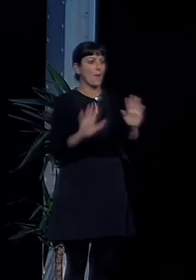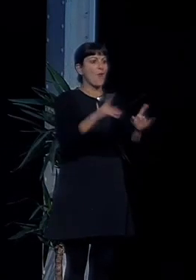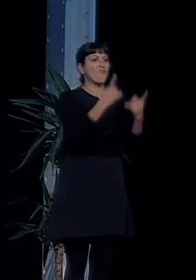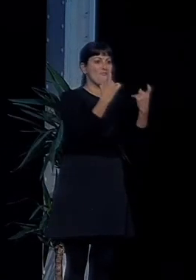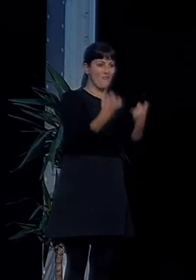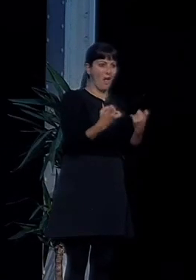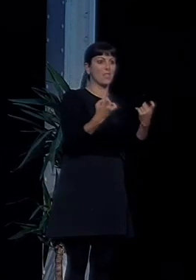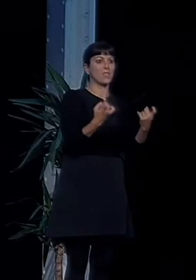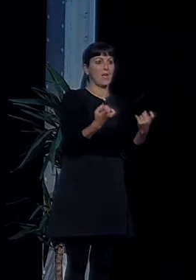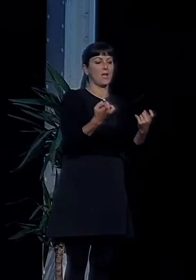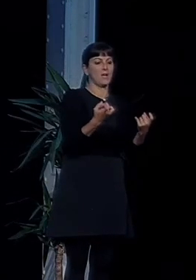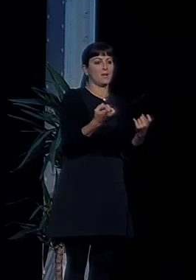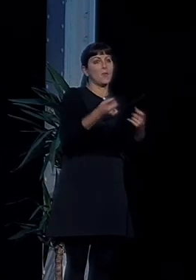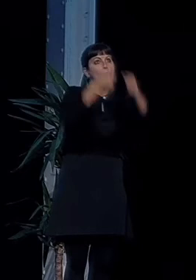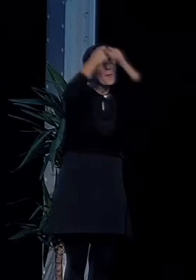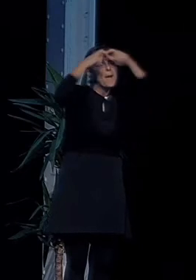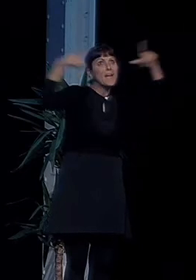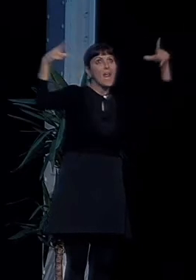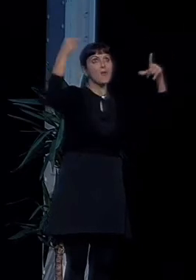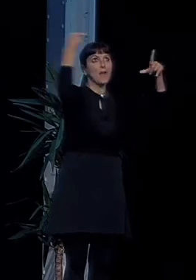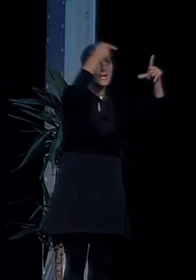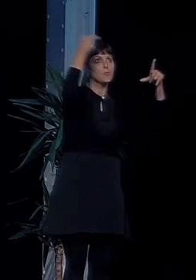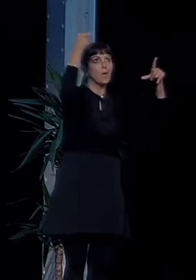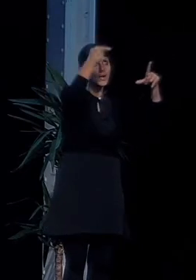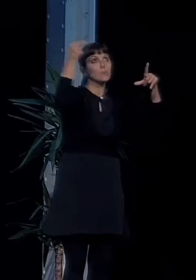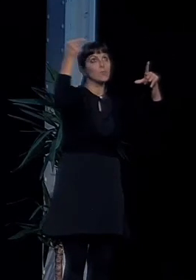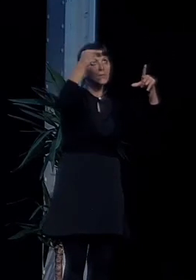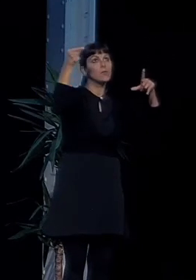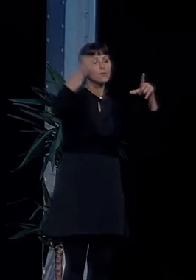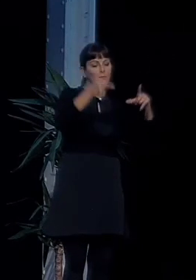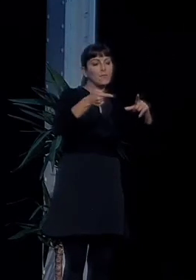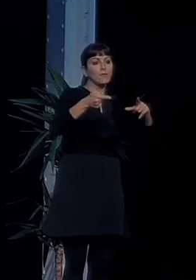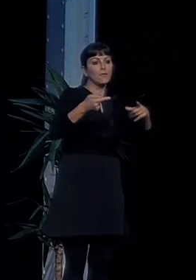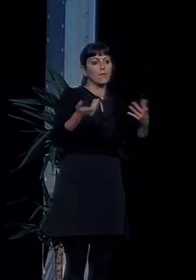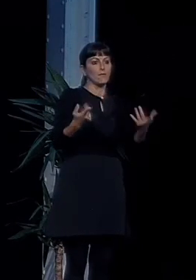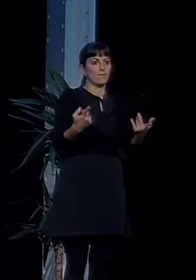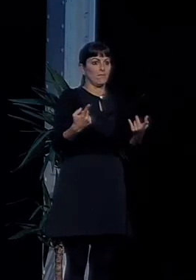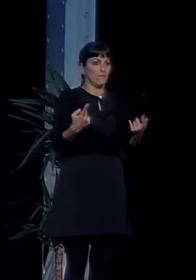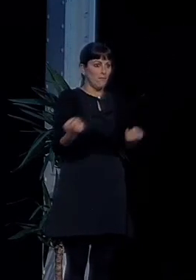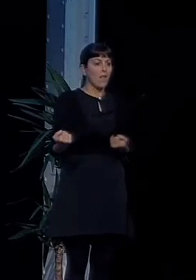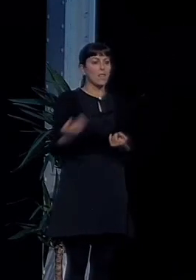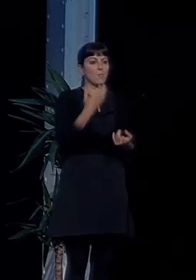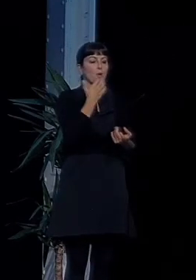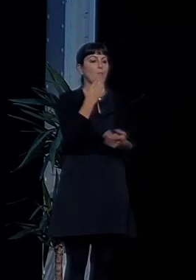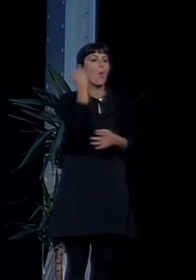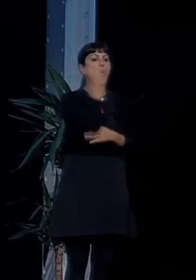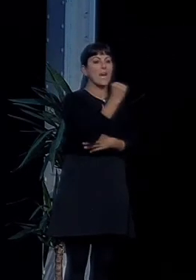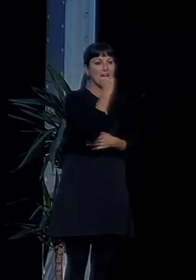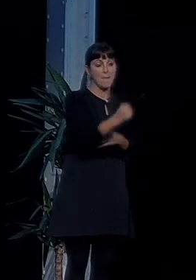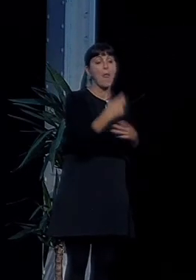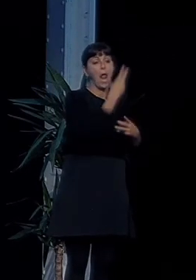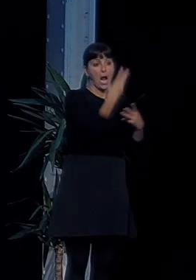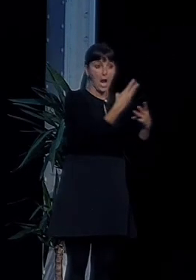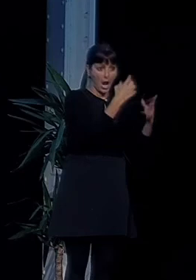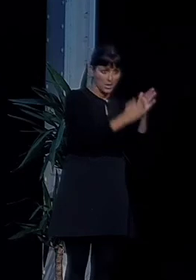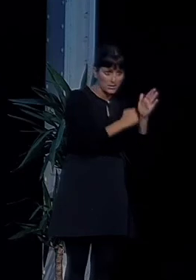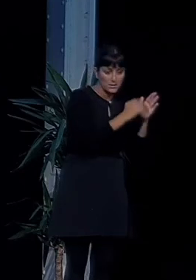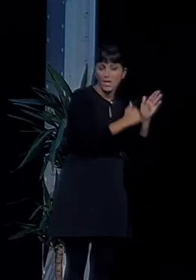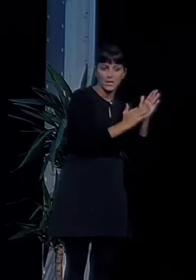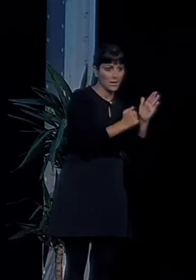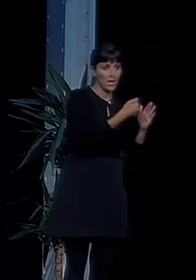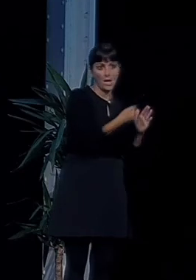alimenta mucho un imaginario negativo, que al final, eso, sí. ¿No? El crimen de Alcácer, además, bueno, es un tema que a mí me ha tocado mucho,